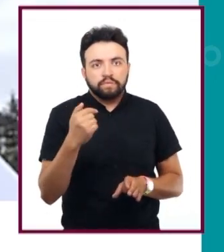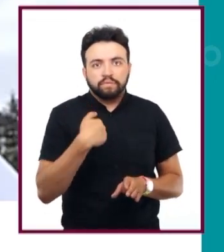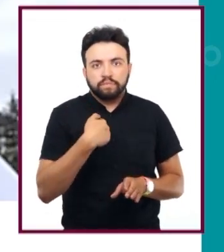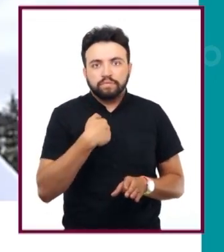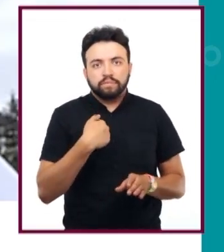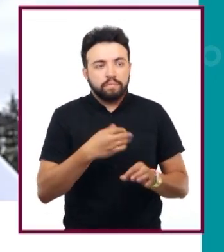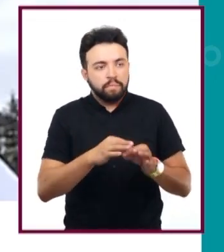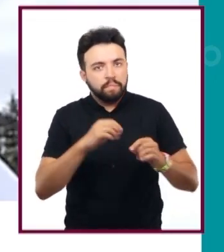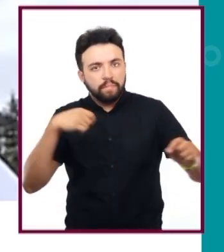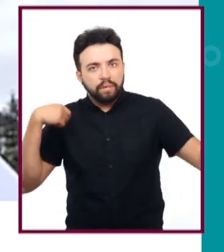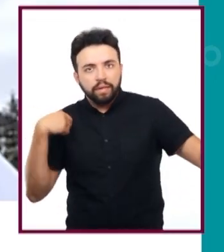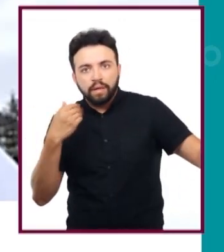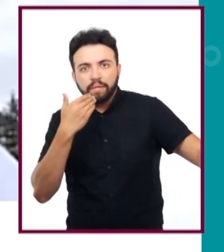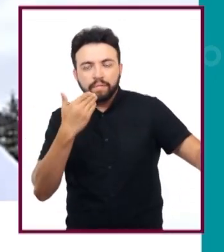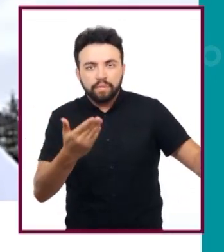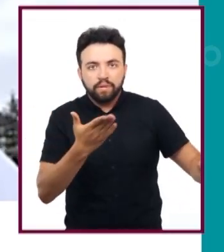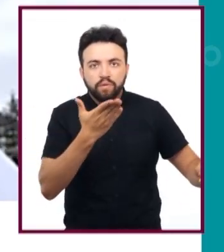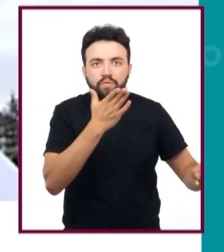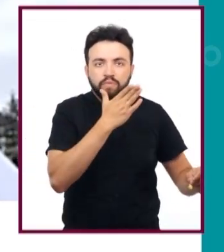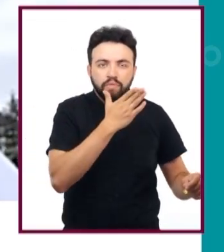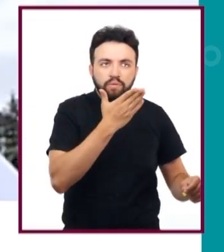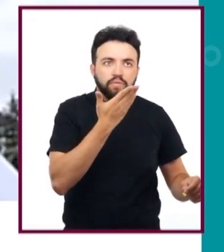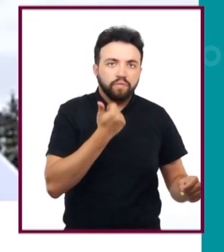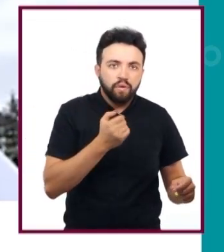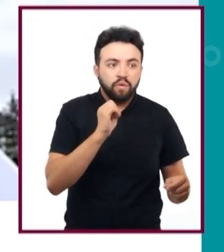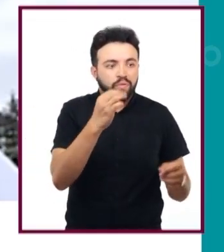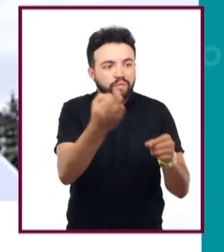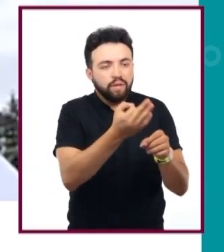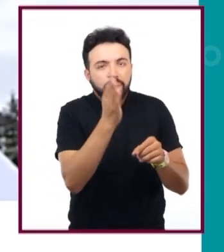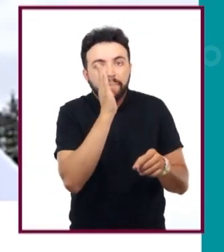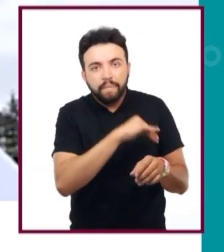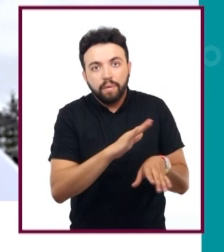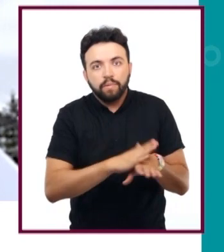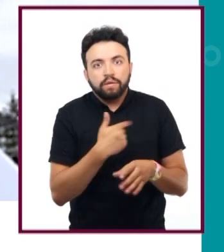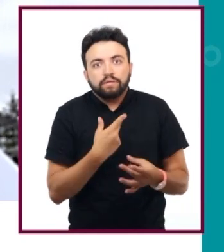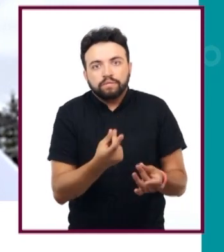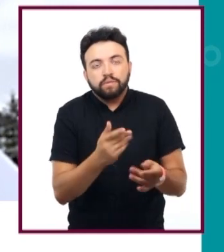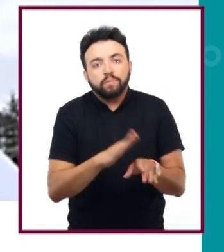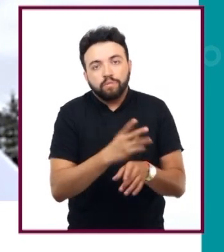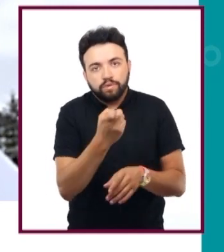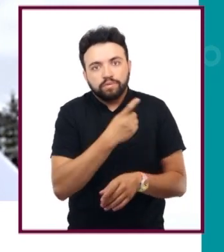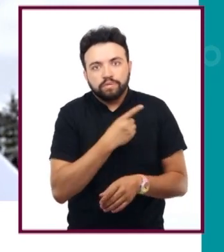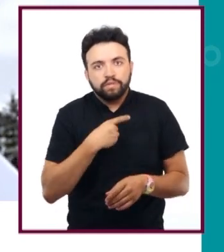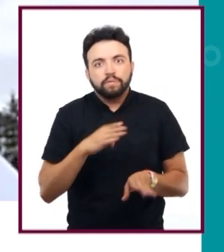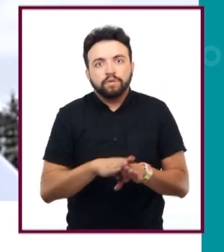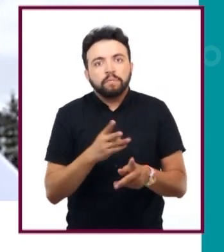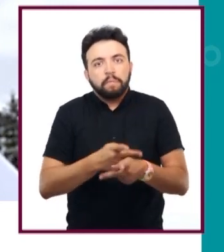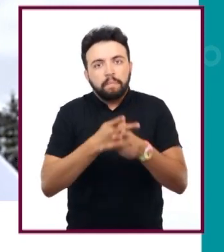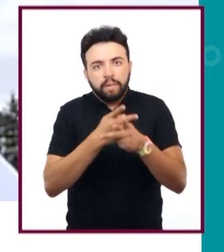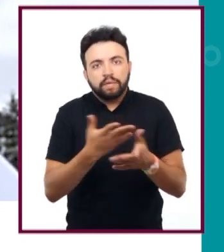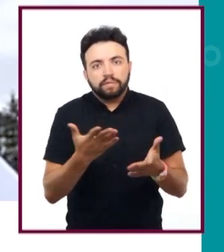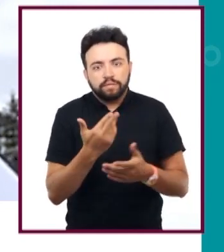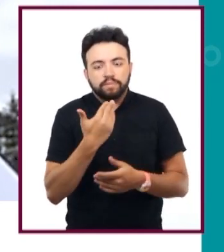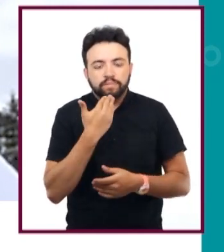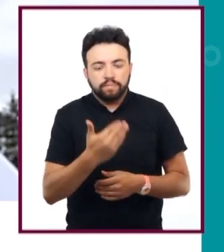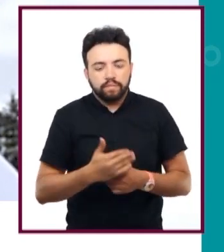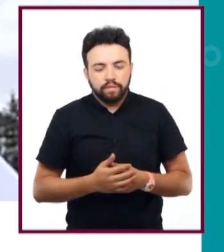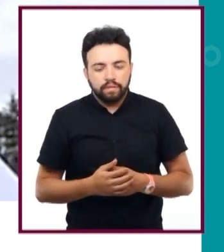Puede que no salga bien la medida porque aceleramos, pues, por eso hay que hacerlo